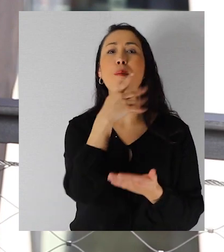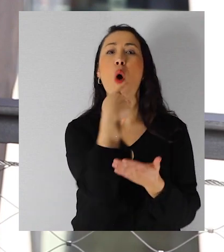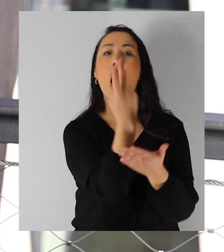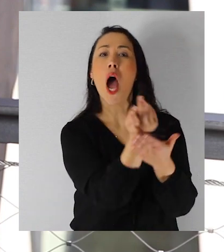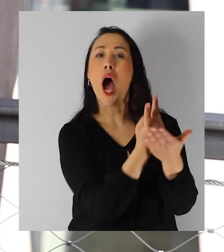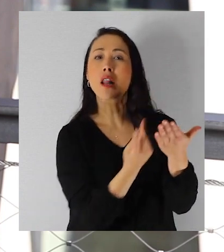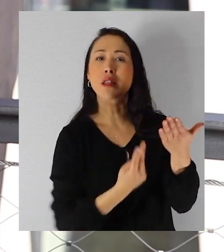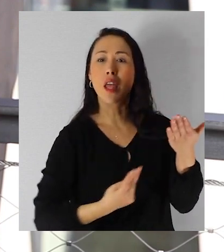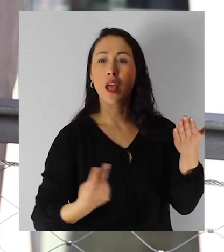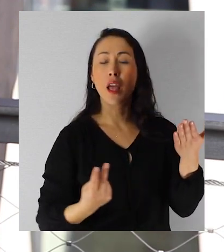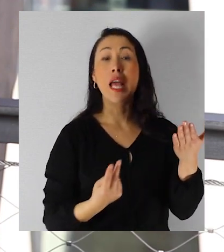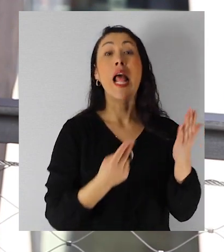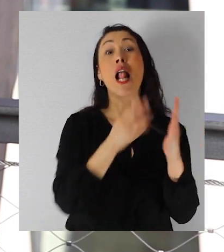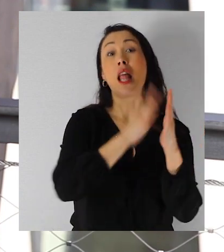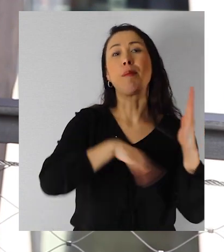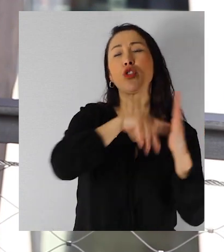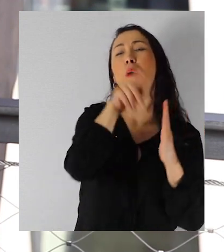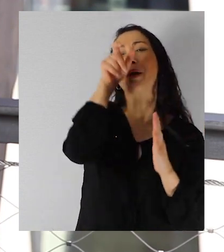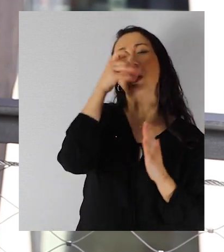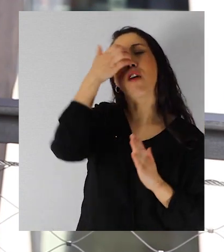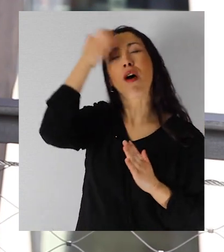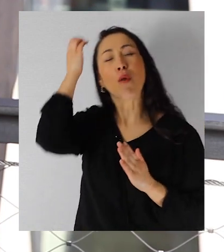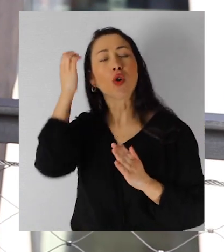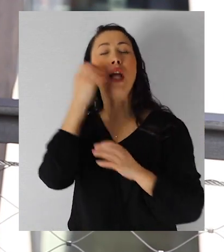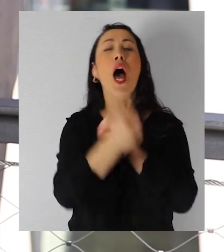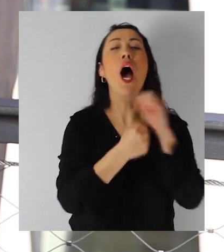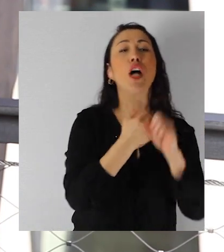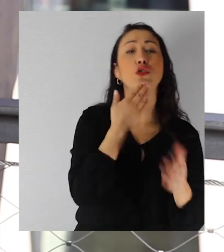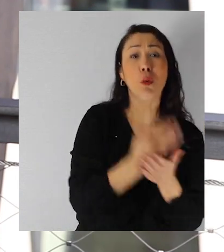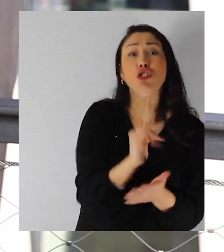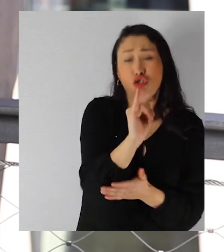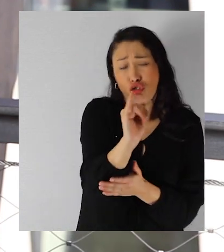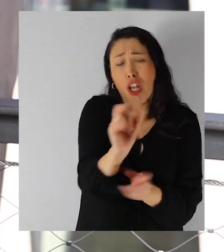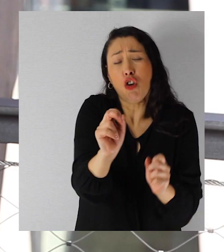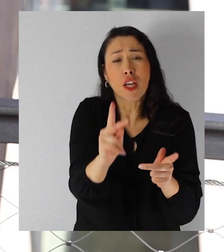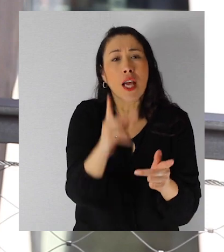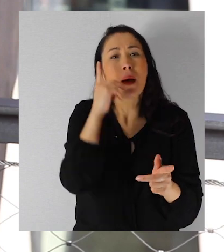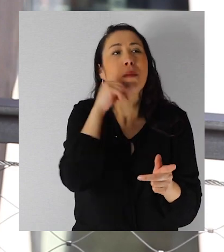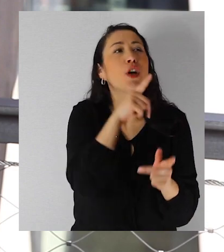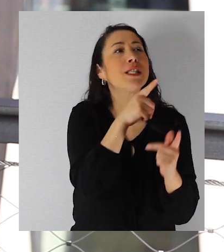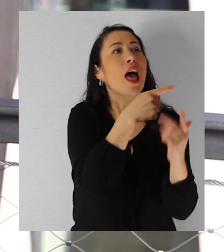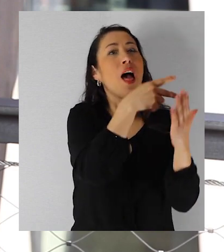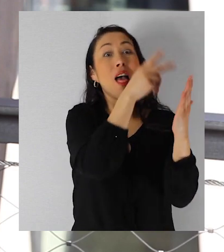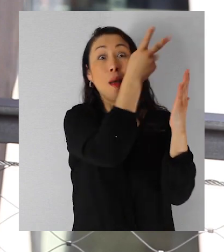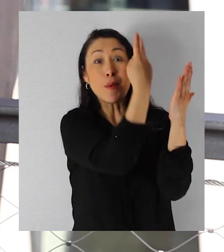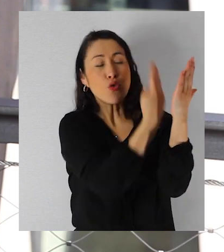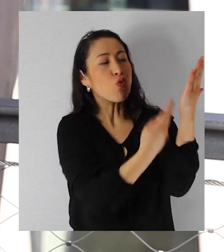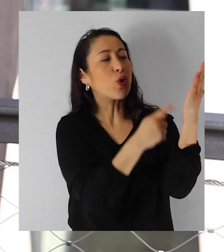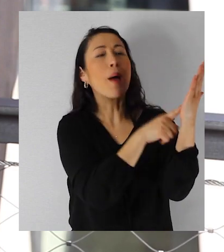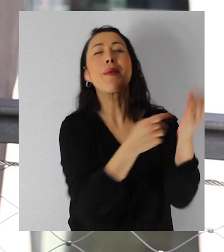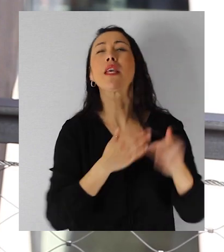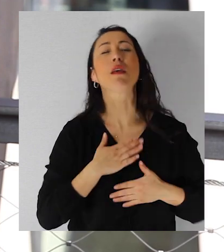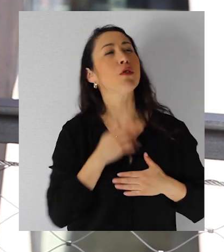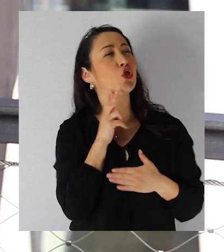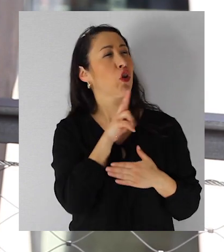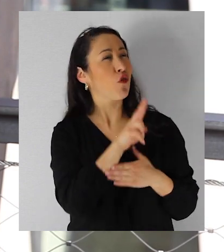arte. La pintó tal persona, en tal... sí, ok, ya, pero ¿qué me está diciendo ese cuadro? ¿O qué te dice a ti? ¿O cómo podemos entenderlo? ¿Cómo